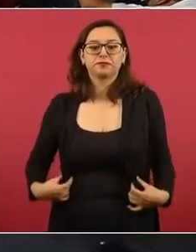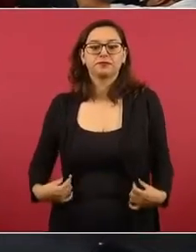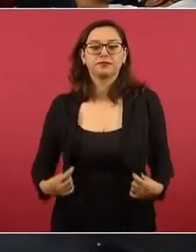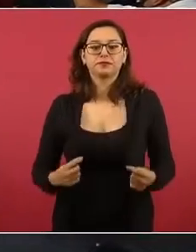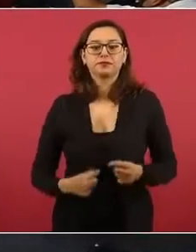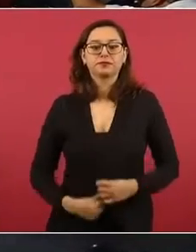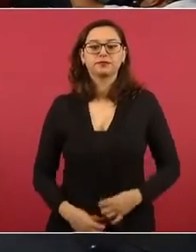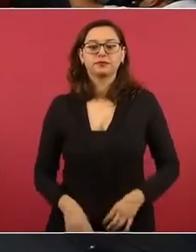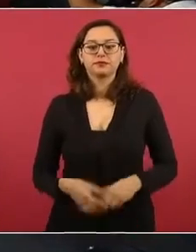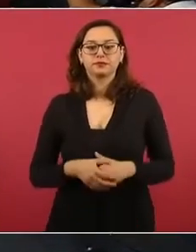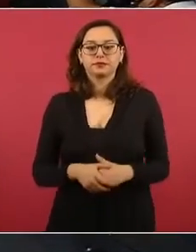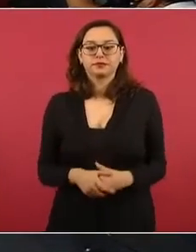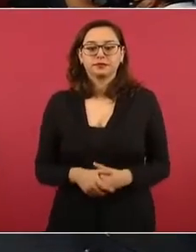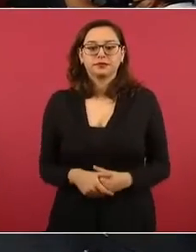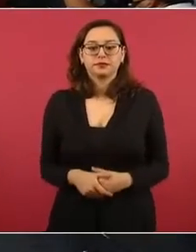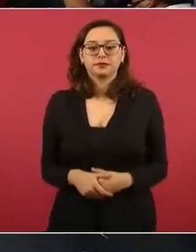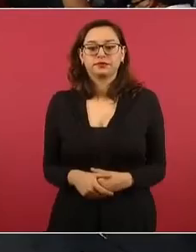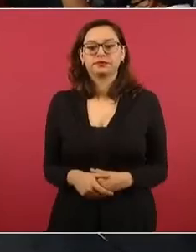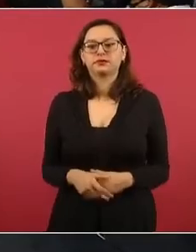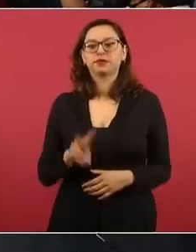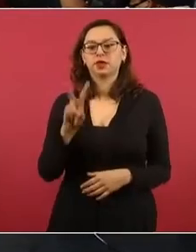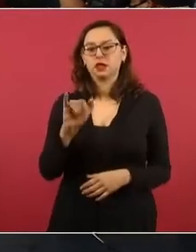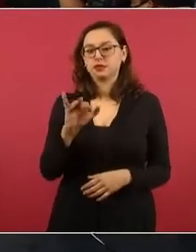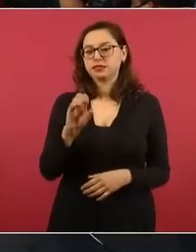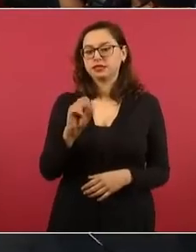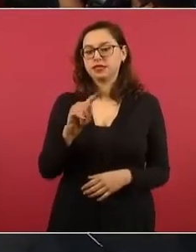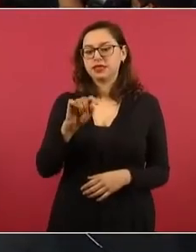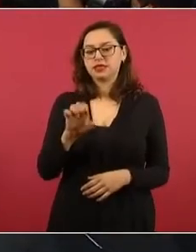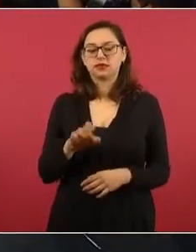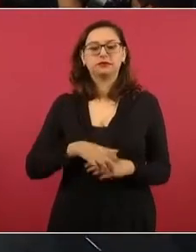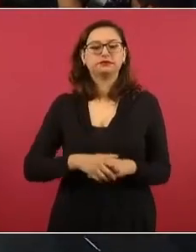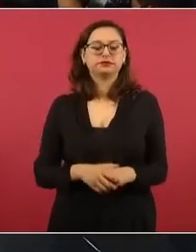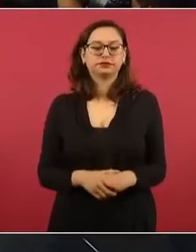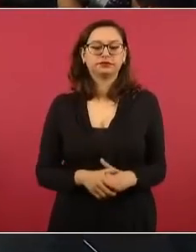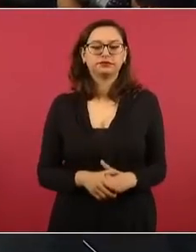Muy bien, quedó pendiente Vicente Serrano.